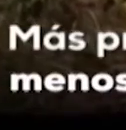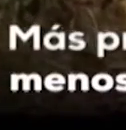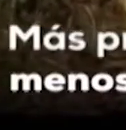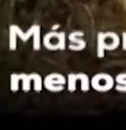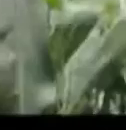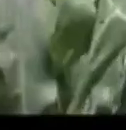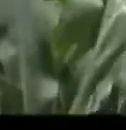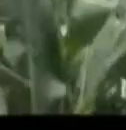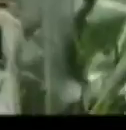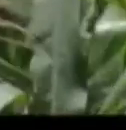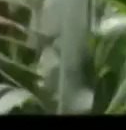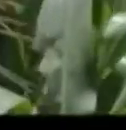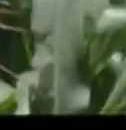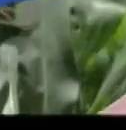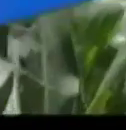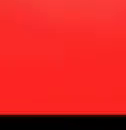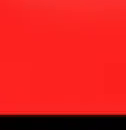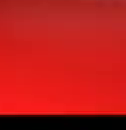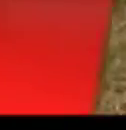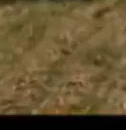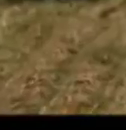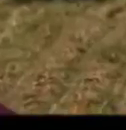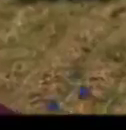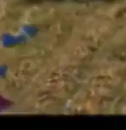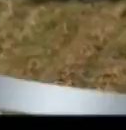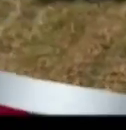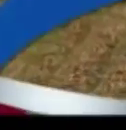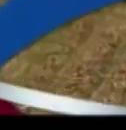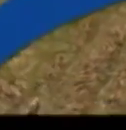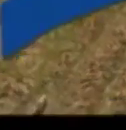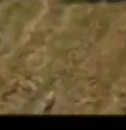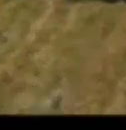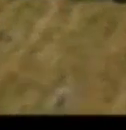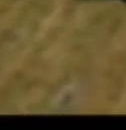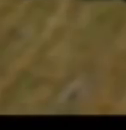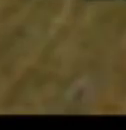Este pueblo está cambiando. Gobierno de la República Dominicana, con la gente.